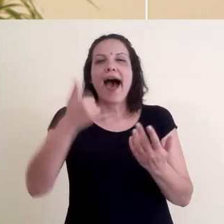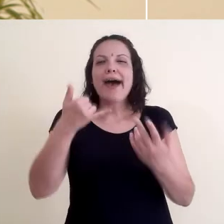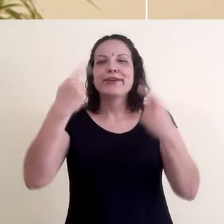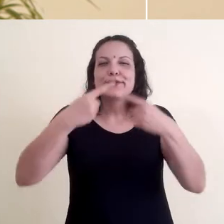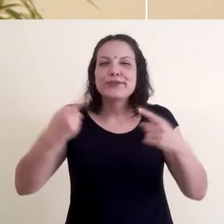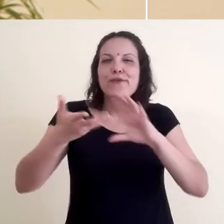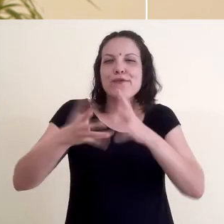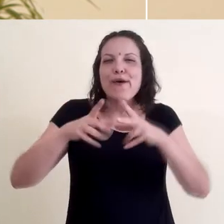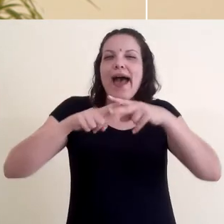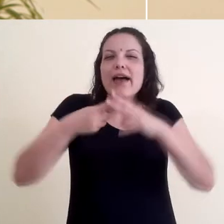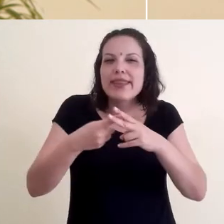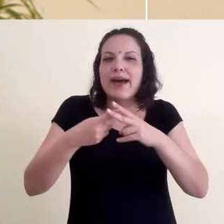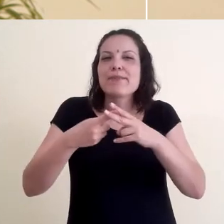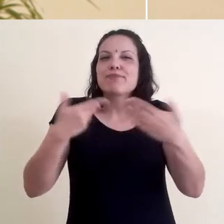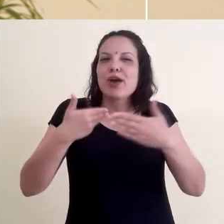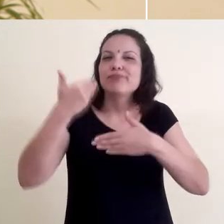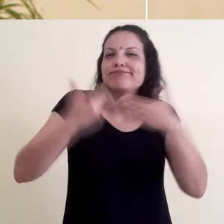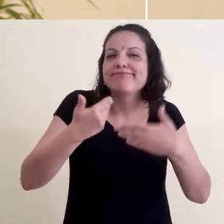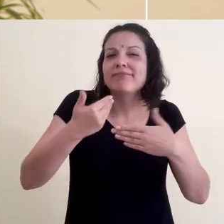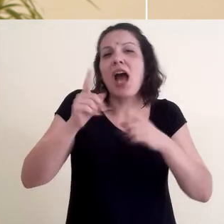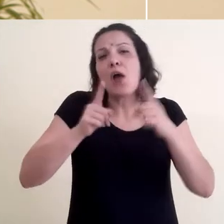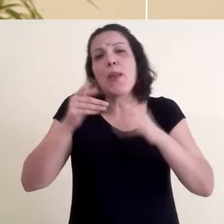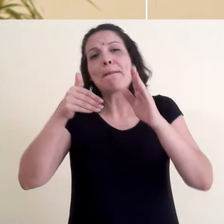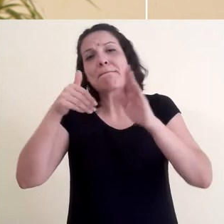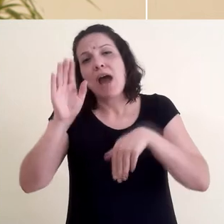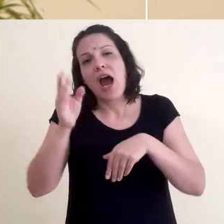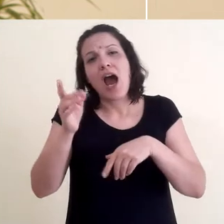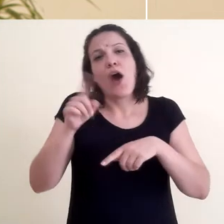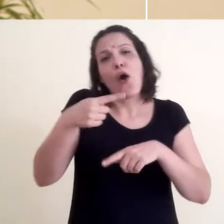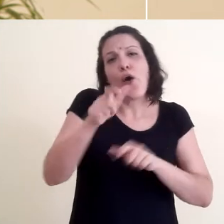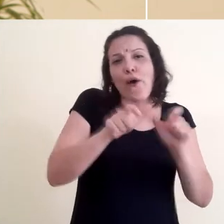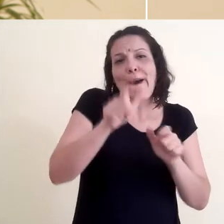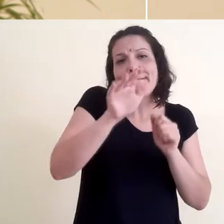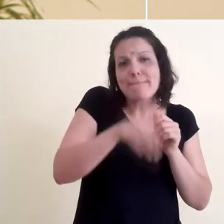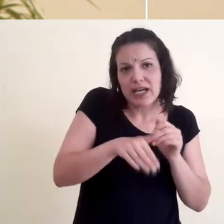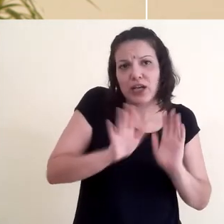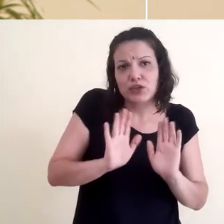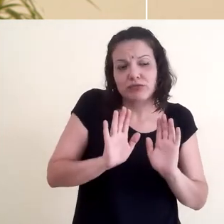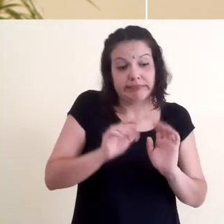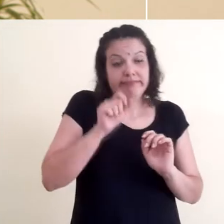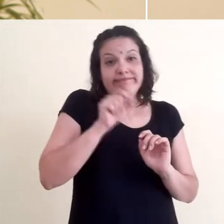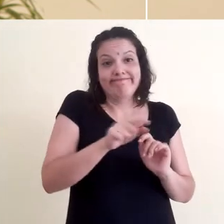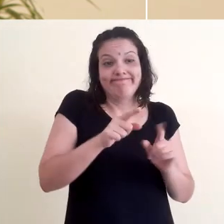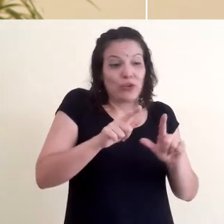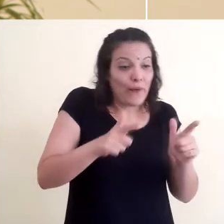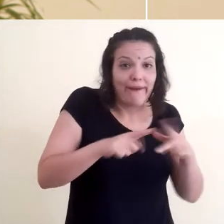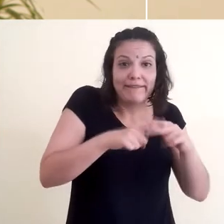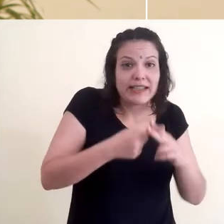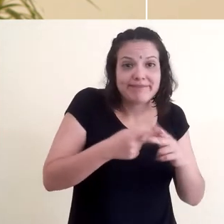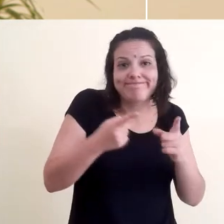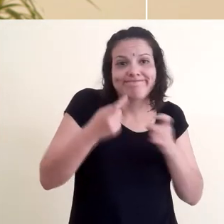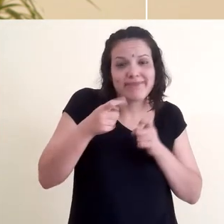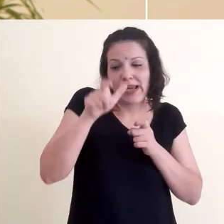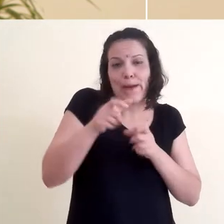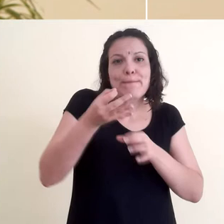quizás cuenten con menos herramientas que otros. Y algunos quizás necesiten, porque cuentan con menos herramientas, que un profesional